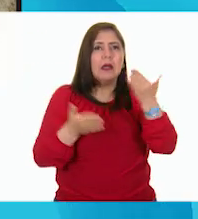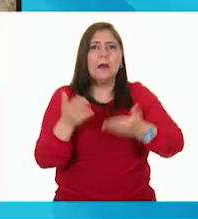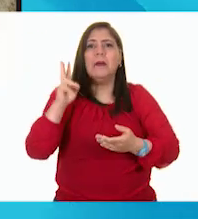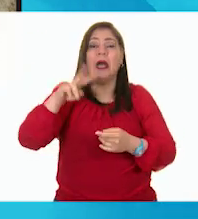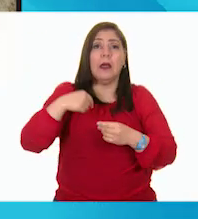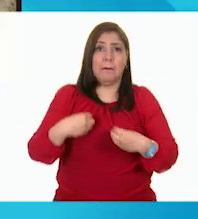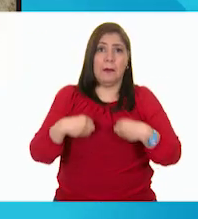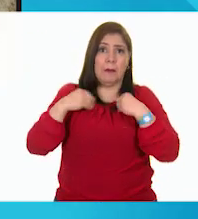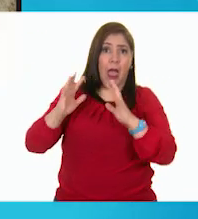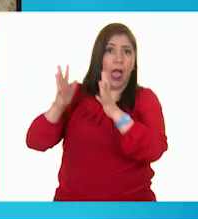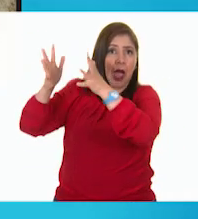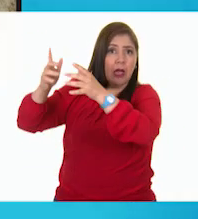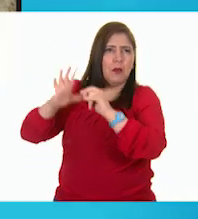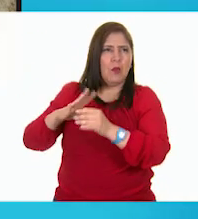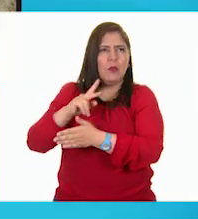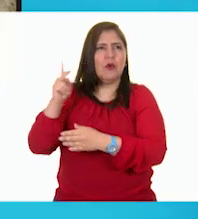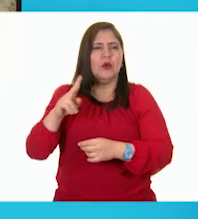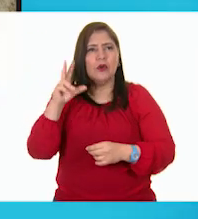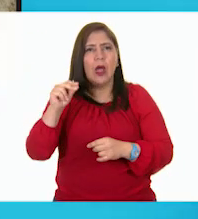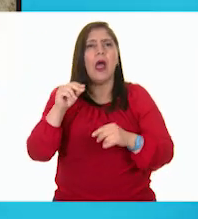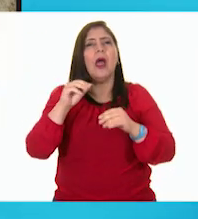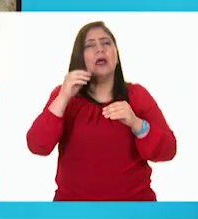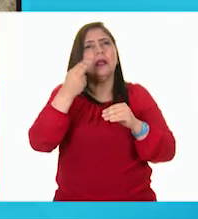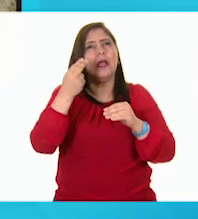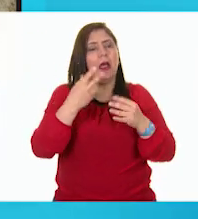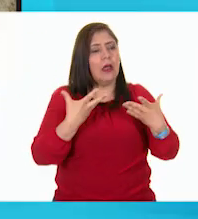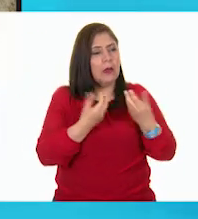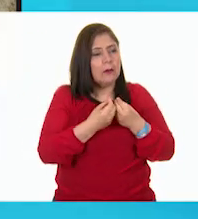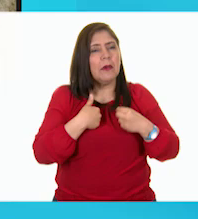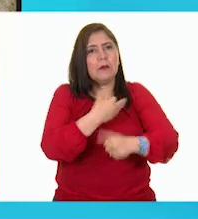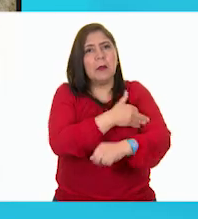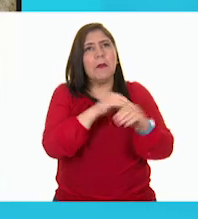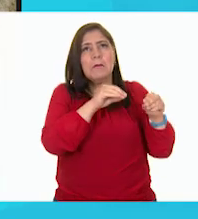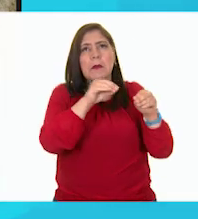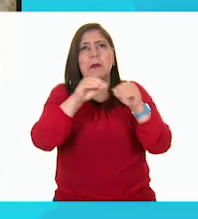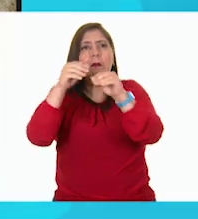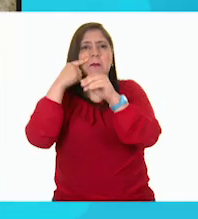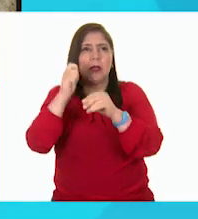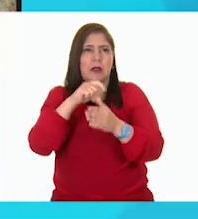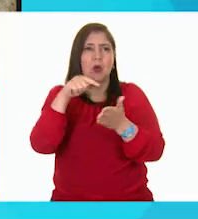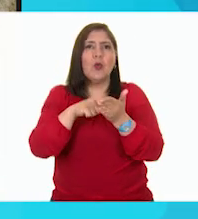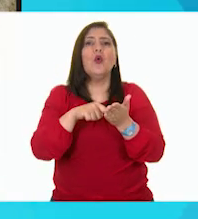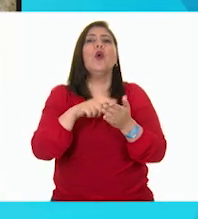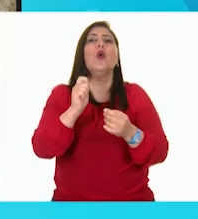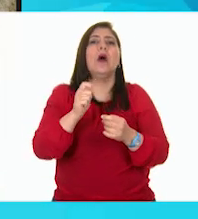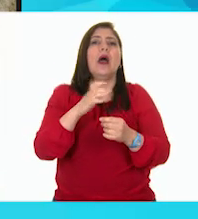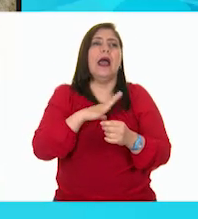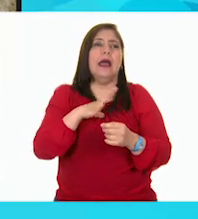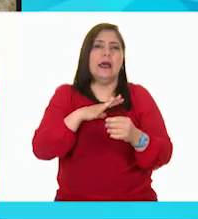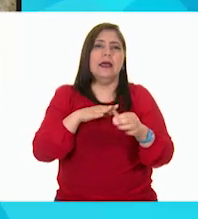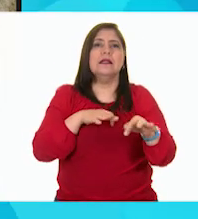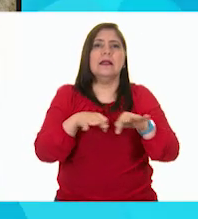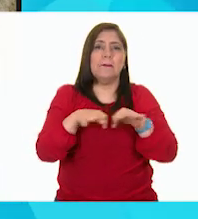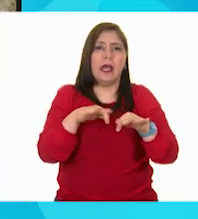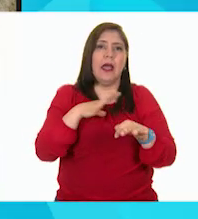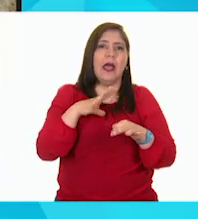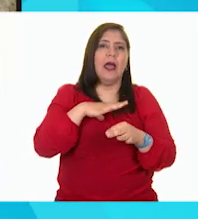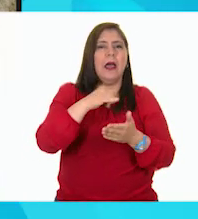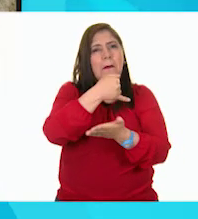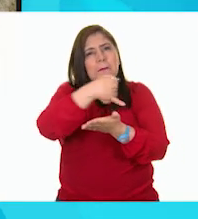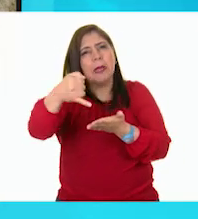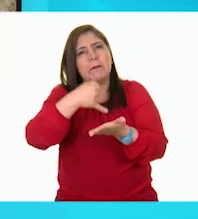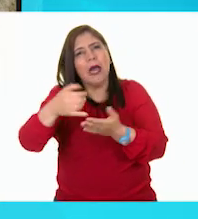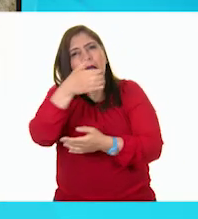pueblo, sino que nos andamos moviendo con nuestra familia a donde hay trabajo. Somos de familia jornalera.